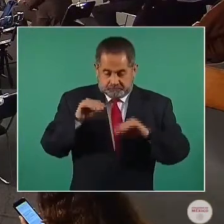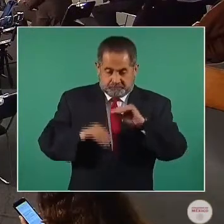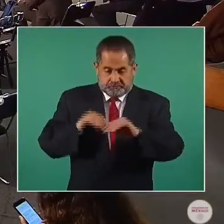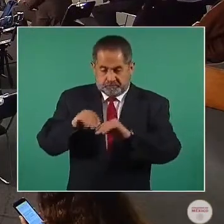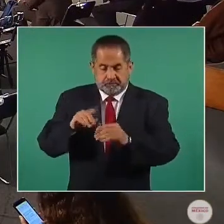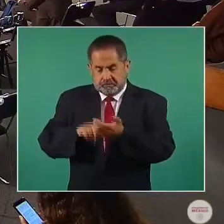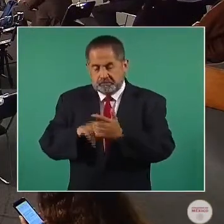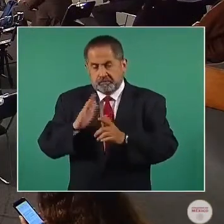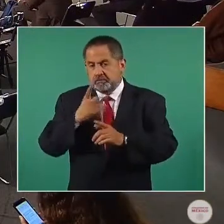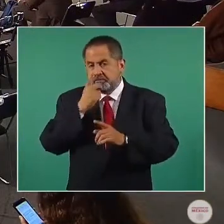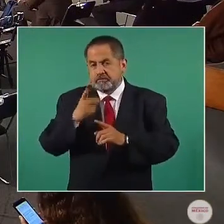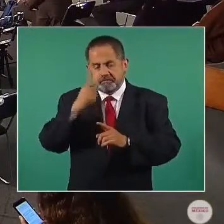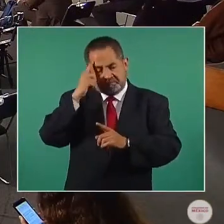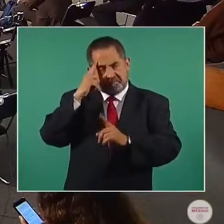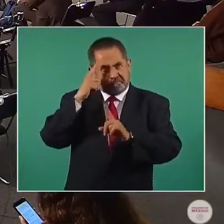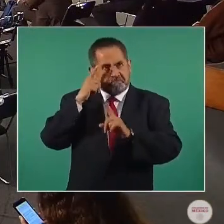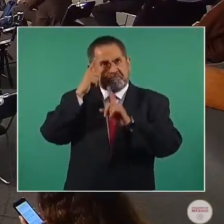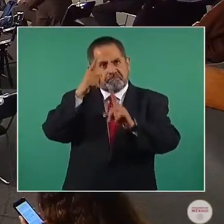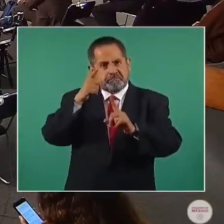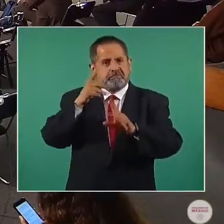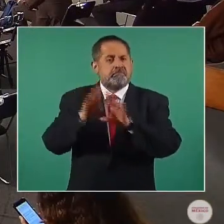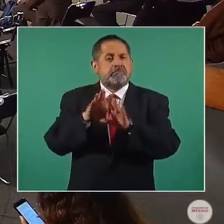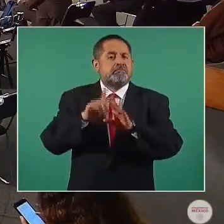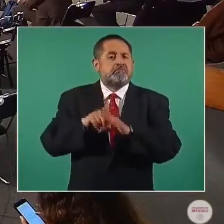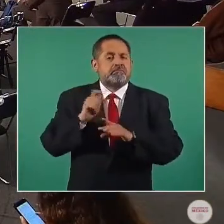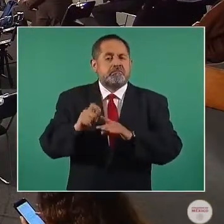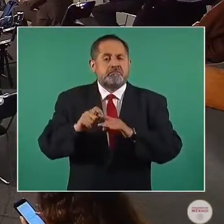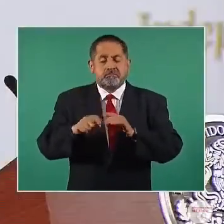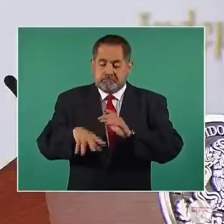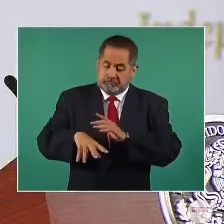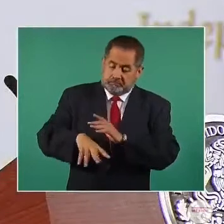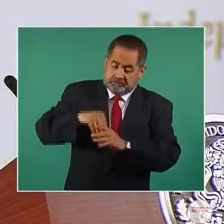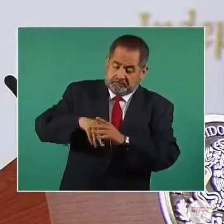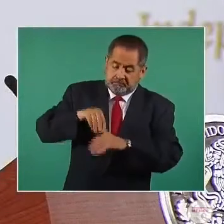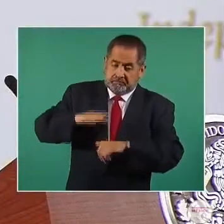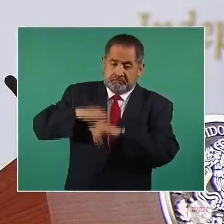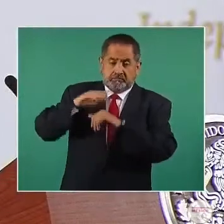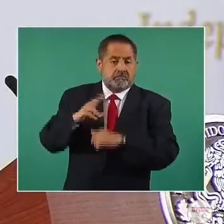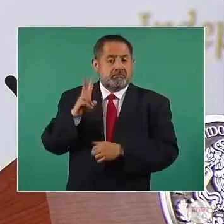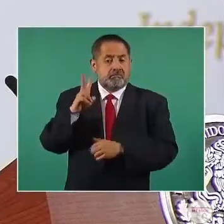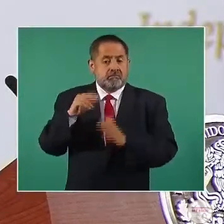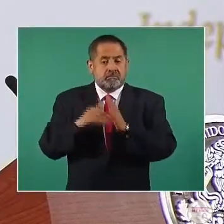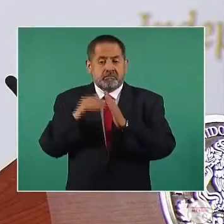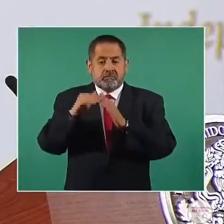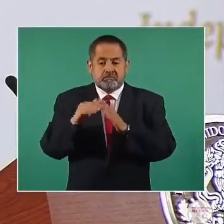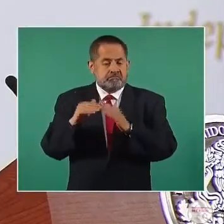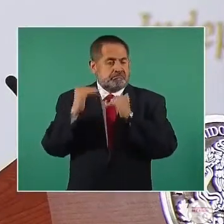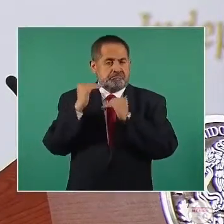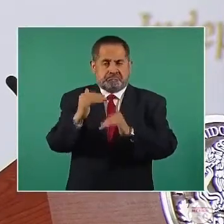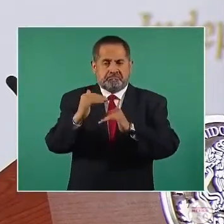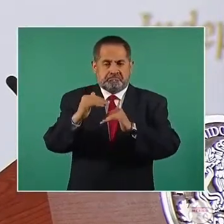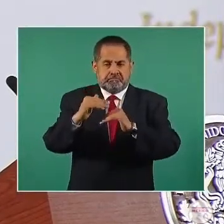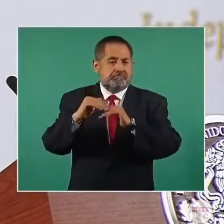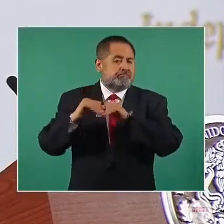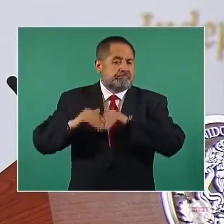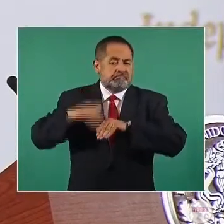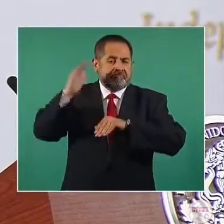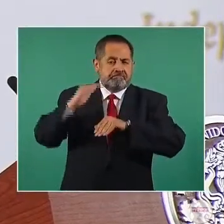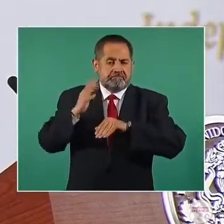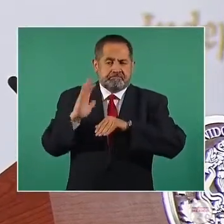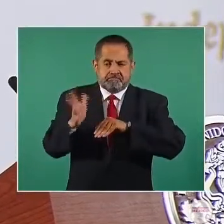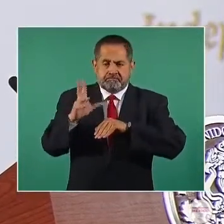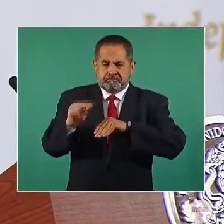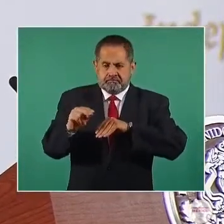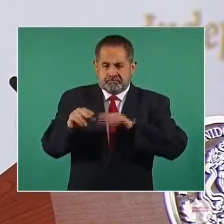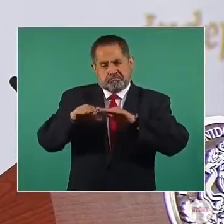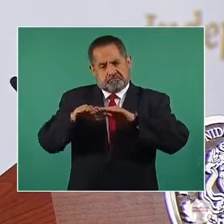establecimos como meta no extraer más de 2 millones de barriles, porque